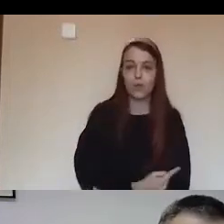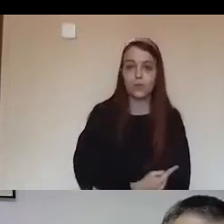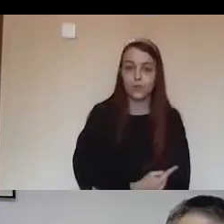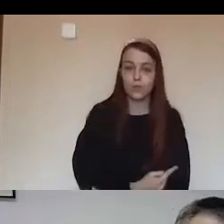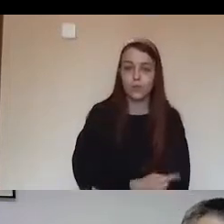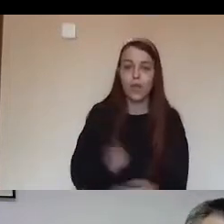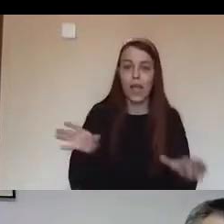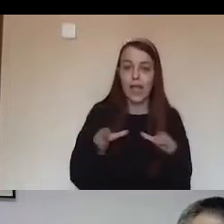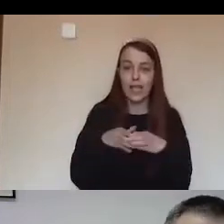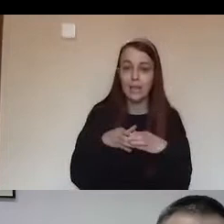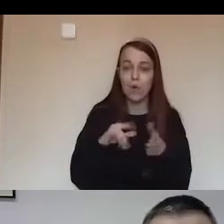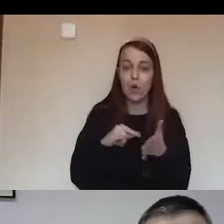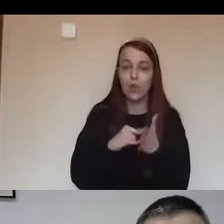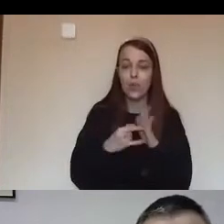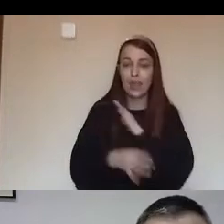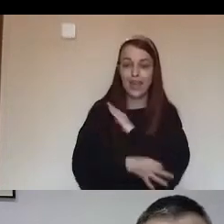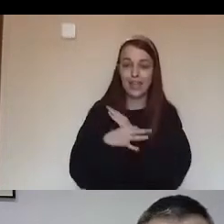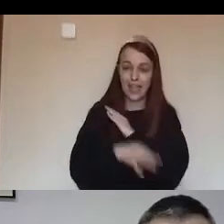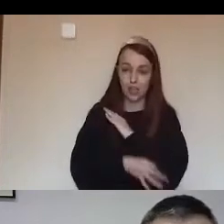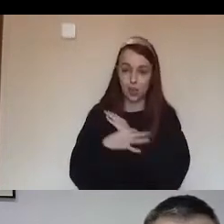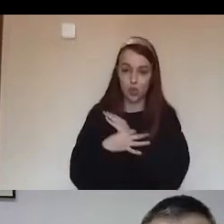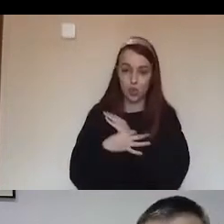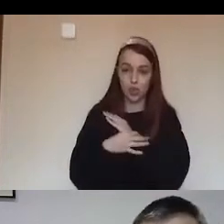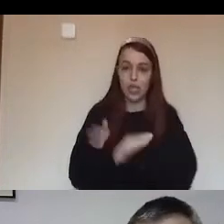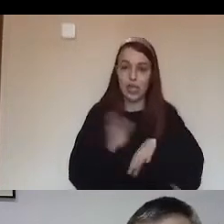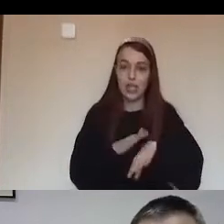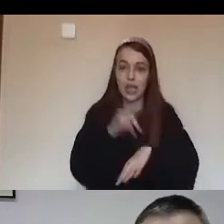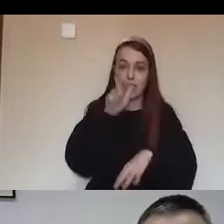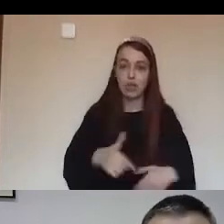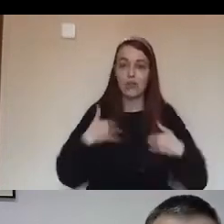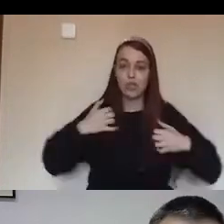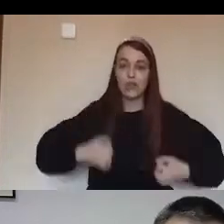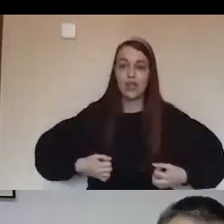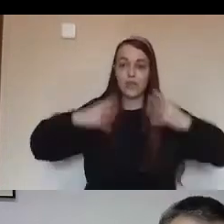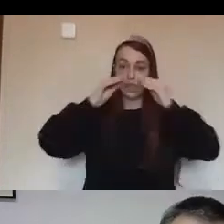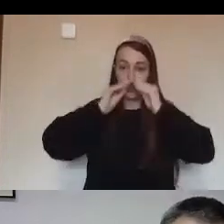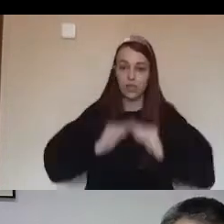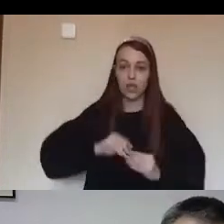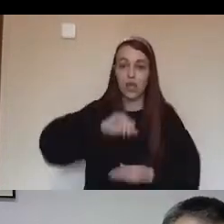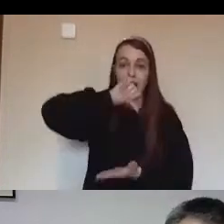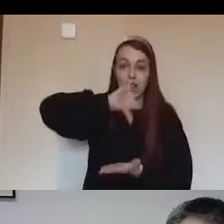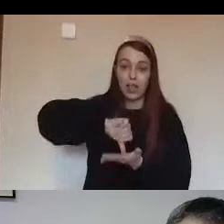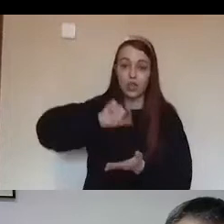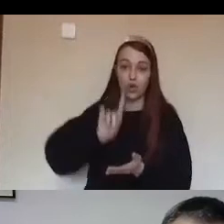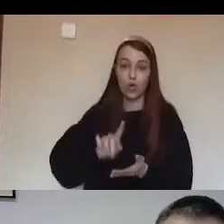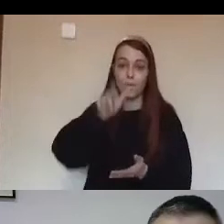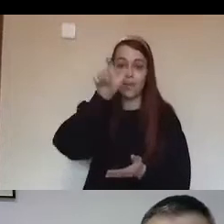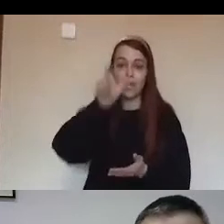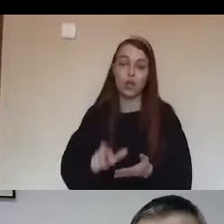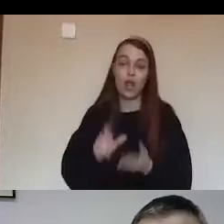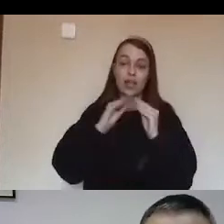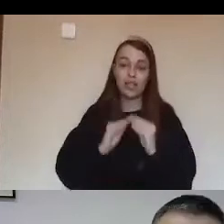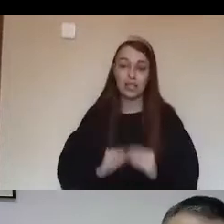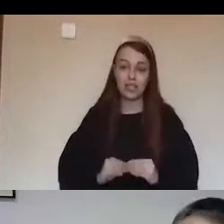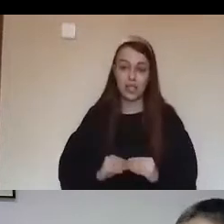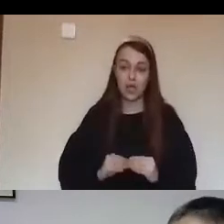de arquitectos, a la izquierda Tomás Soriano, el arquitecto que diseñó el edificio, en el centro a Joan Sivina, el arquitecto que diseñó la exposición permanente, y luego